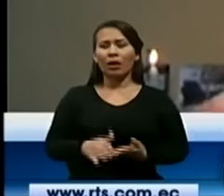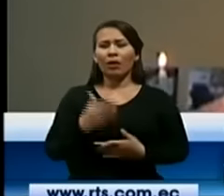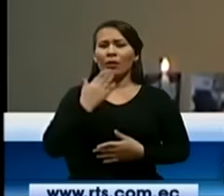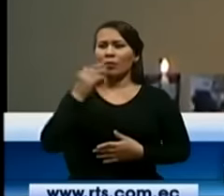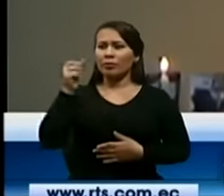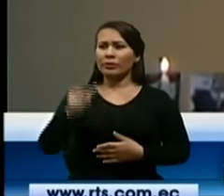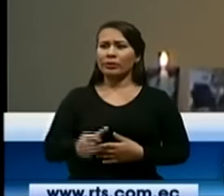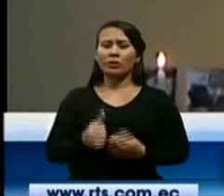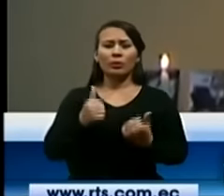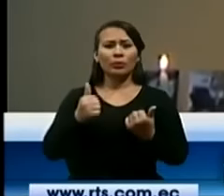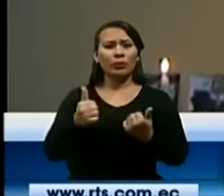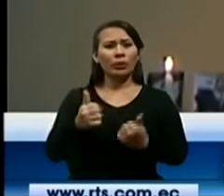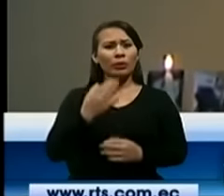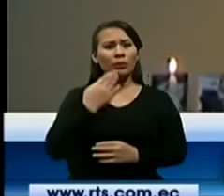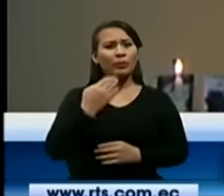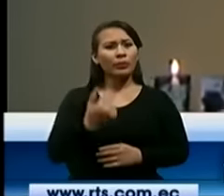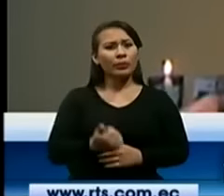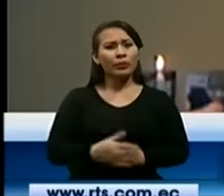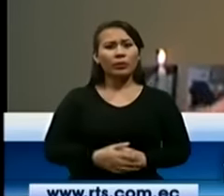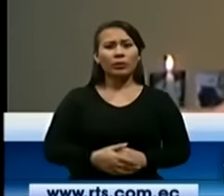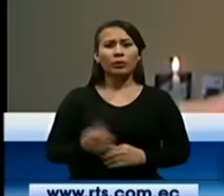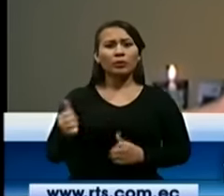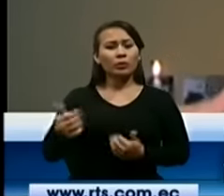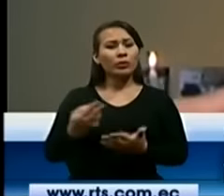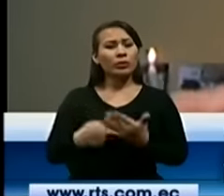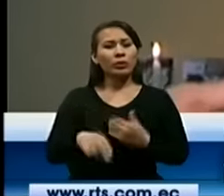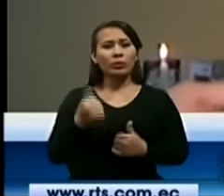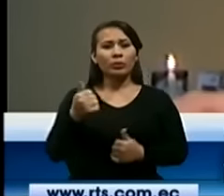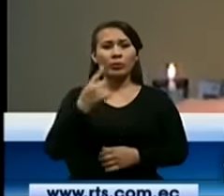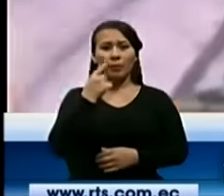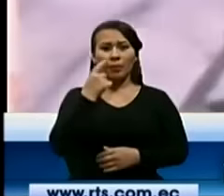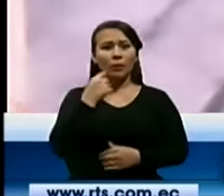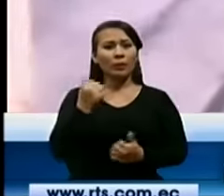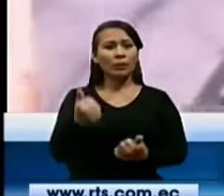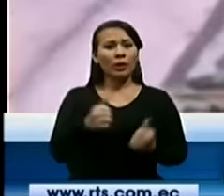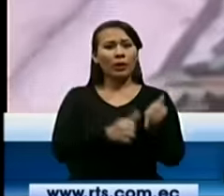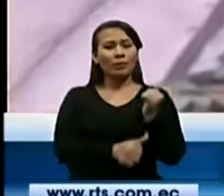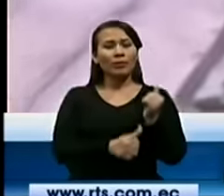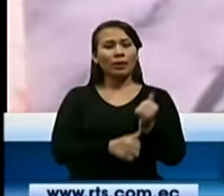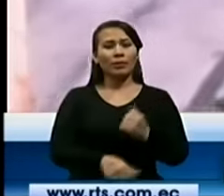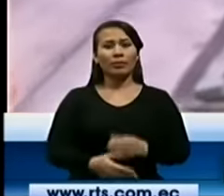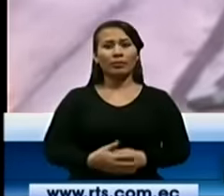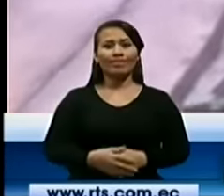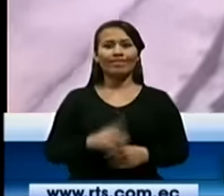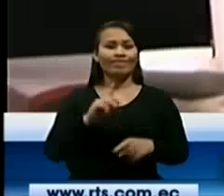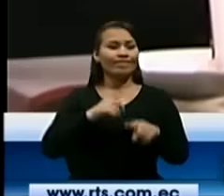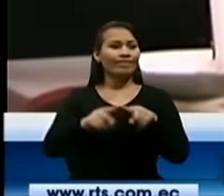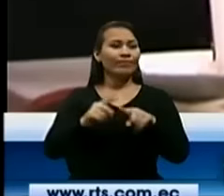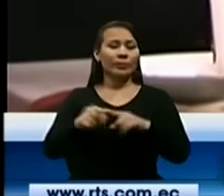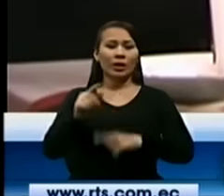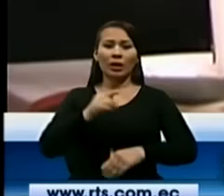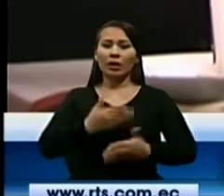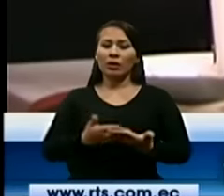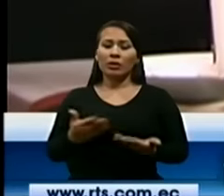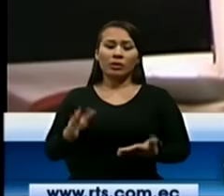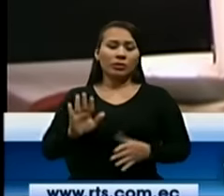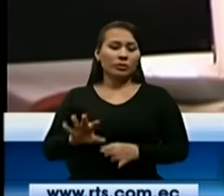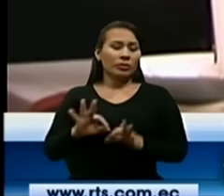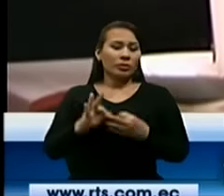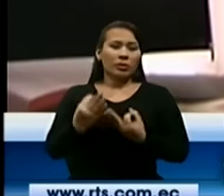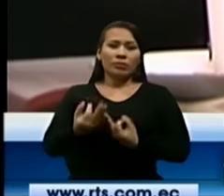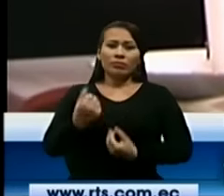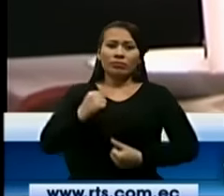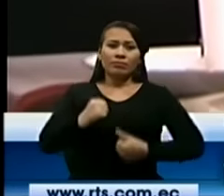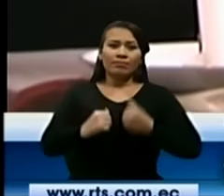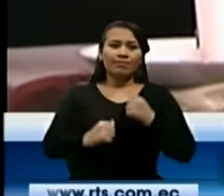chico muy bueno, buen hijo, buen padre, buen hermano. Sucesos que enlutaron a varias familias por el sueño